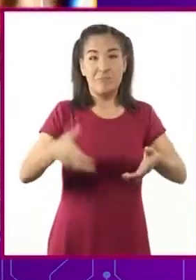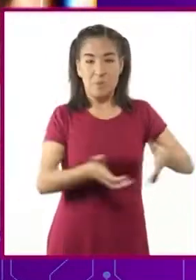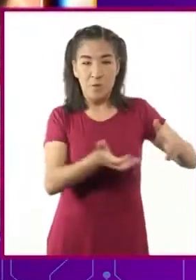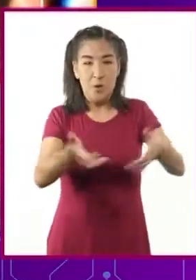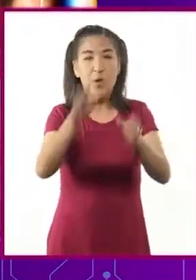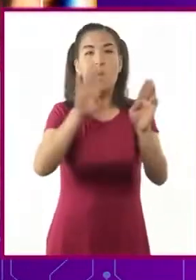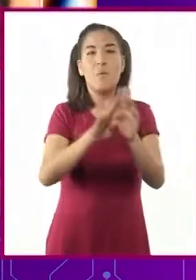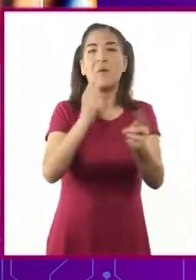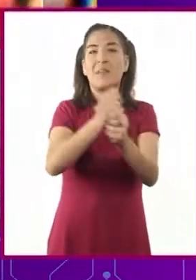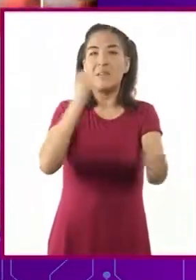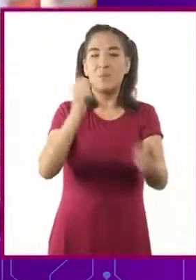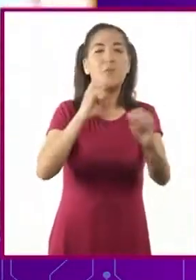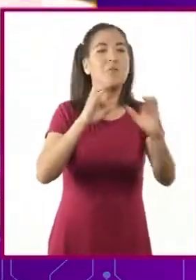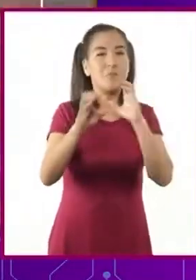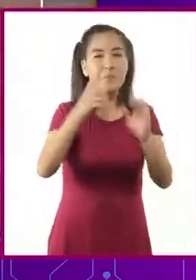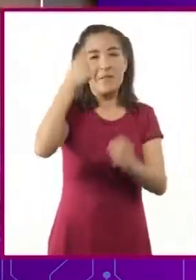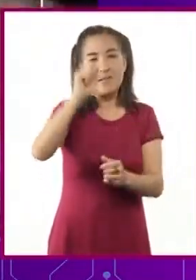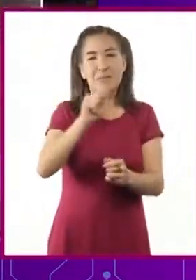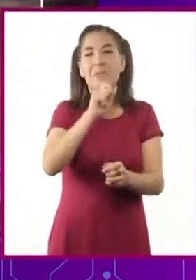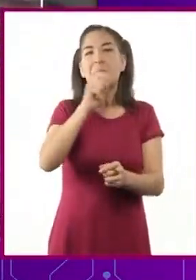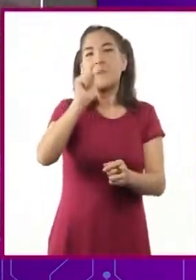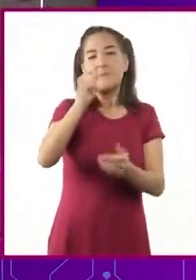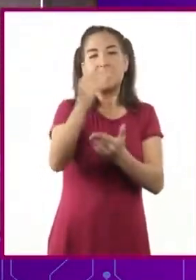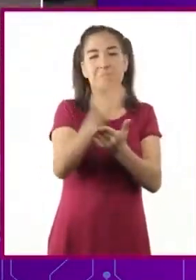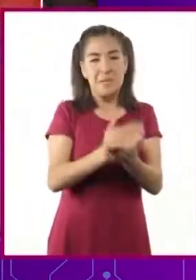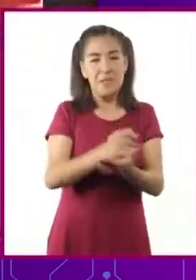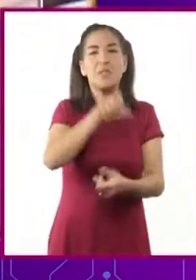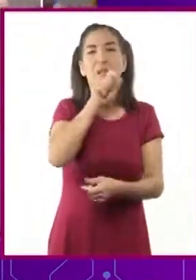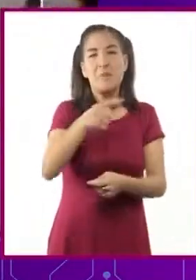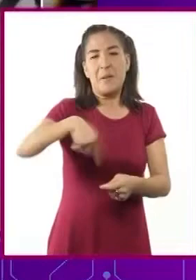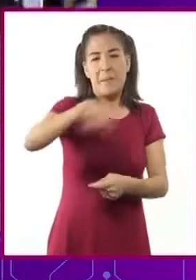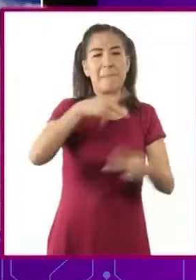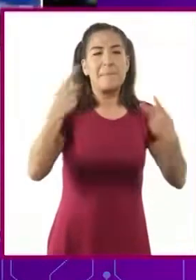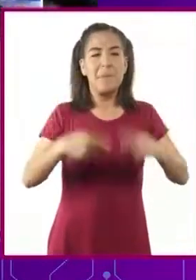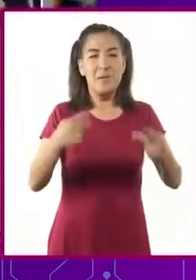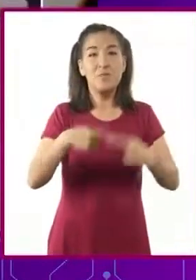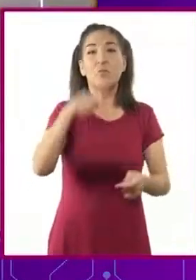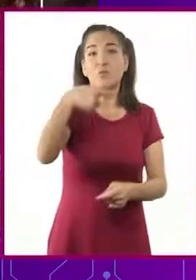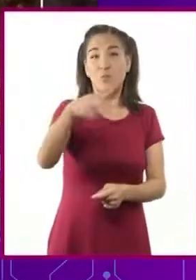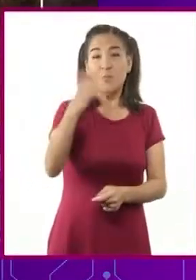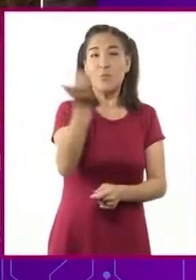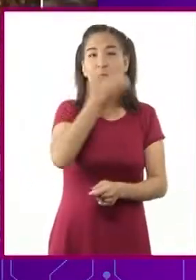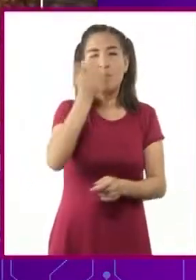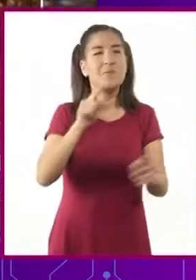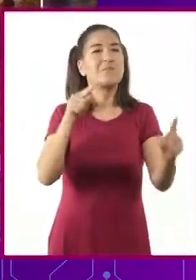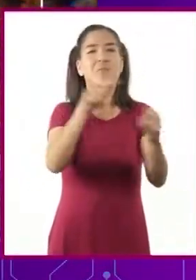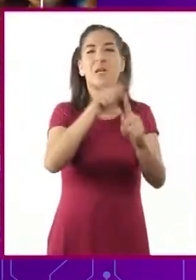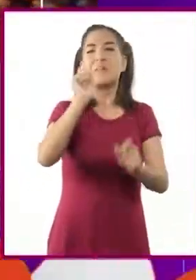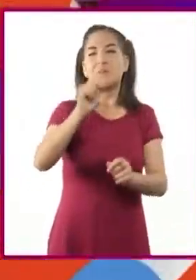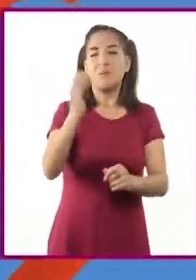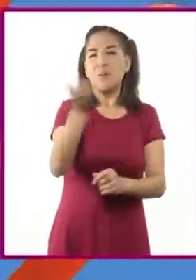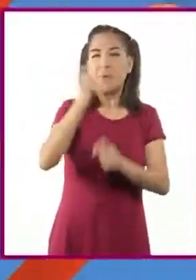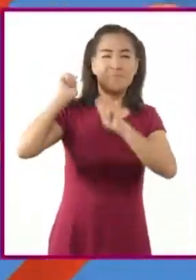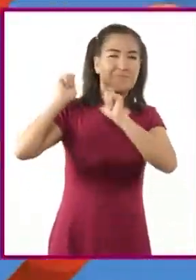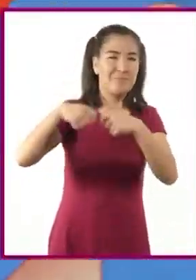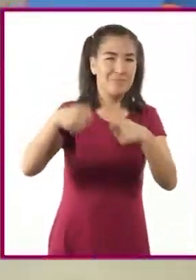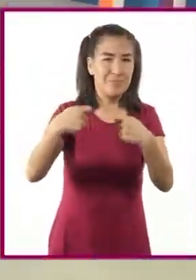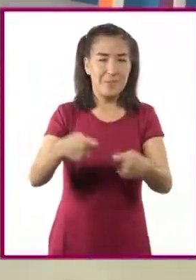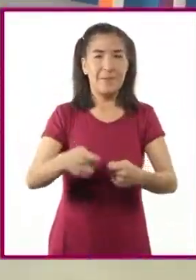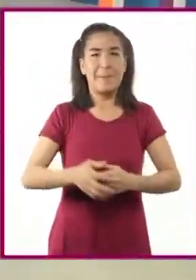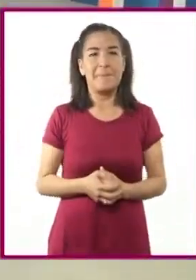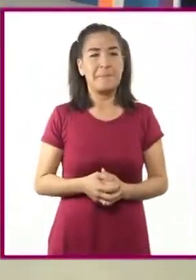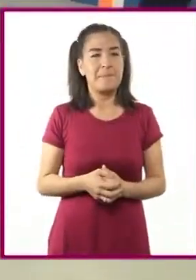comunicación y transporte son reducidos. Por lo general, sus habitantes poseen una cultura pegada a tradiciones y costumbres.